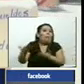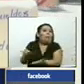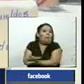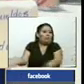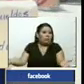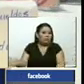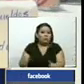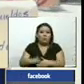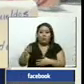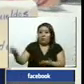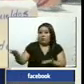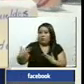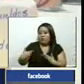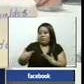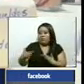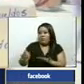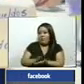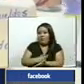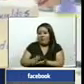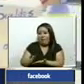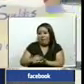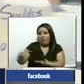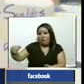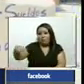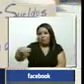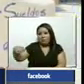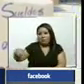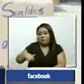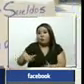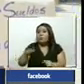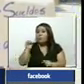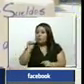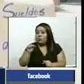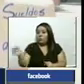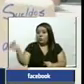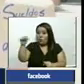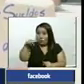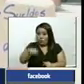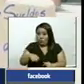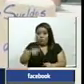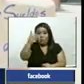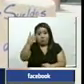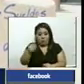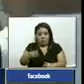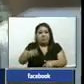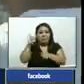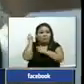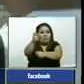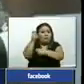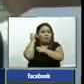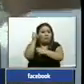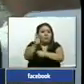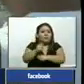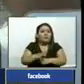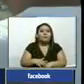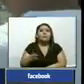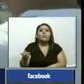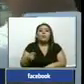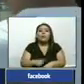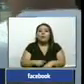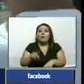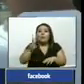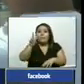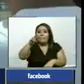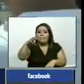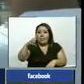gratuito, porque no nos están pagando absolutamente nada. Por eso es que estamos hoy aquí en la calle protestando. El paro se cumple en 20